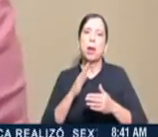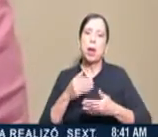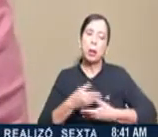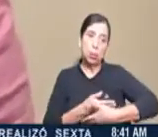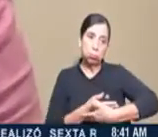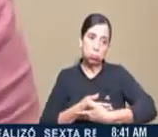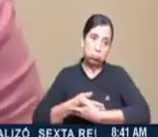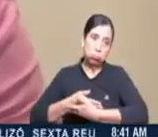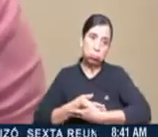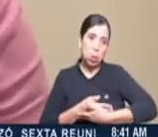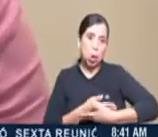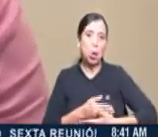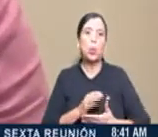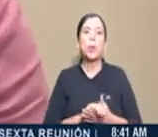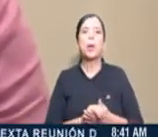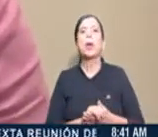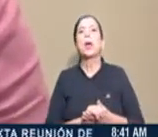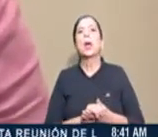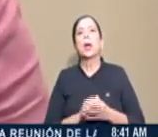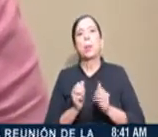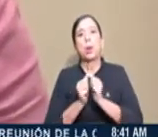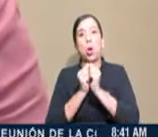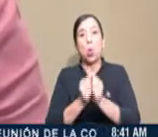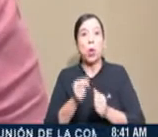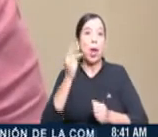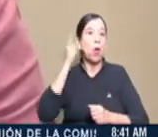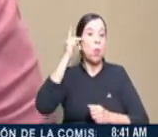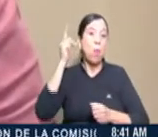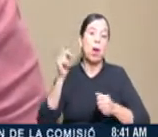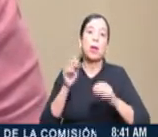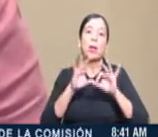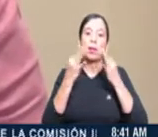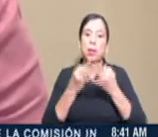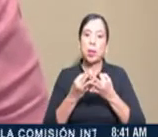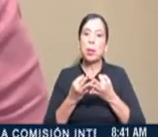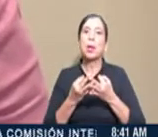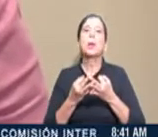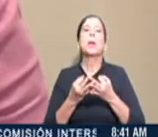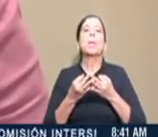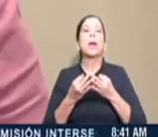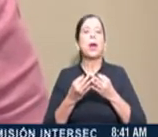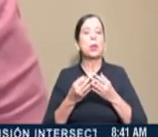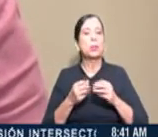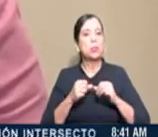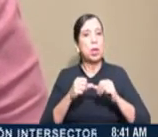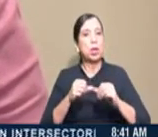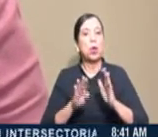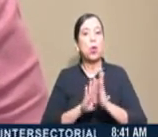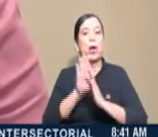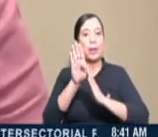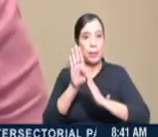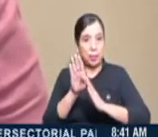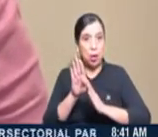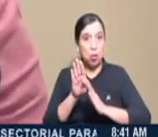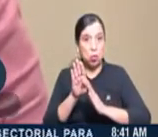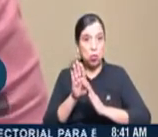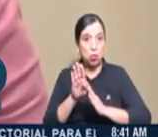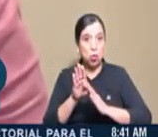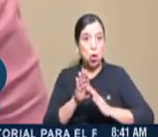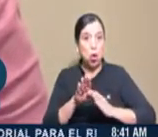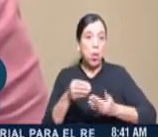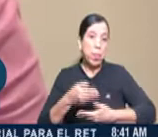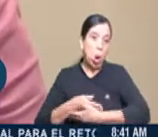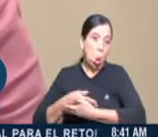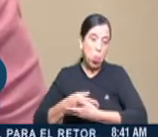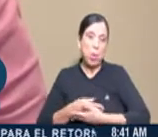importante, y querer acompañar, como dices, a los padres de familia para continuar el desarrollo infantil desde casa. Y para esto, el